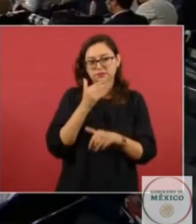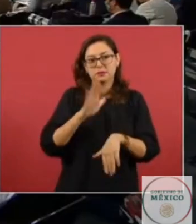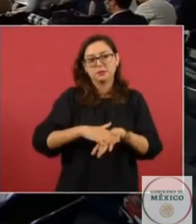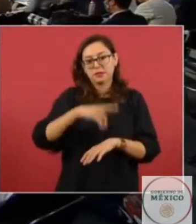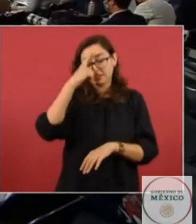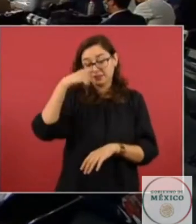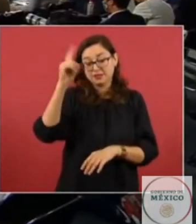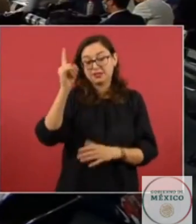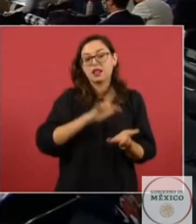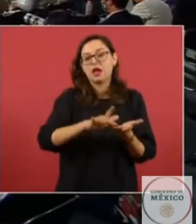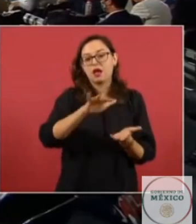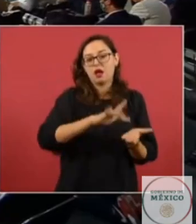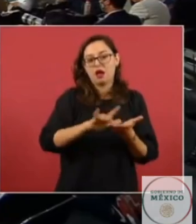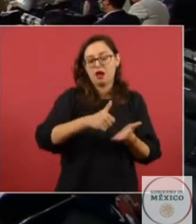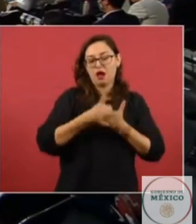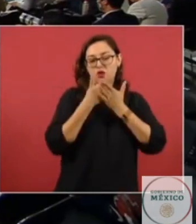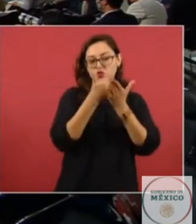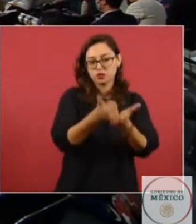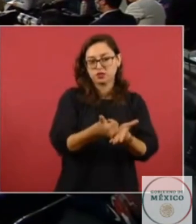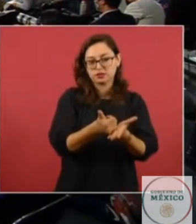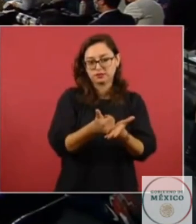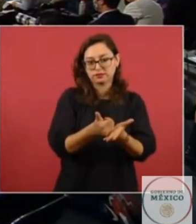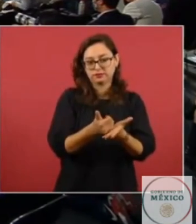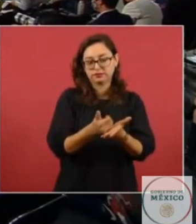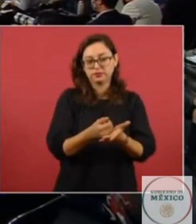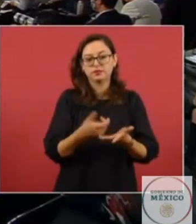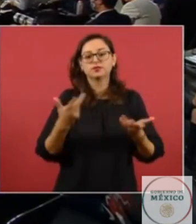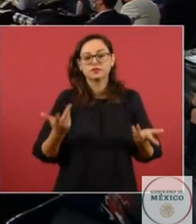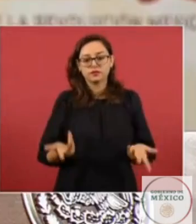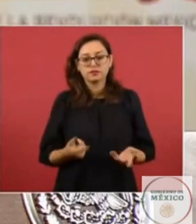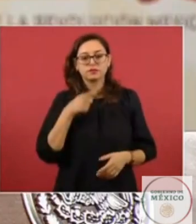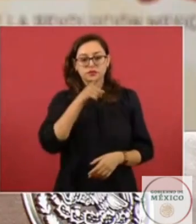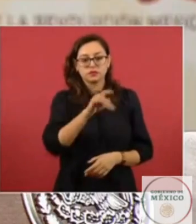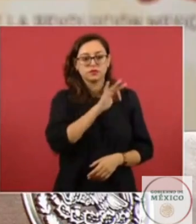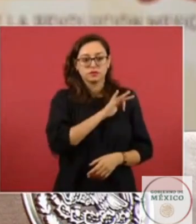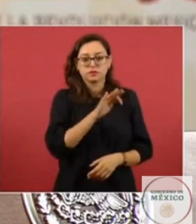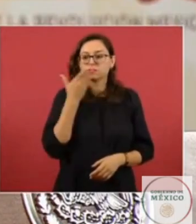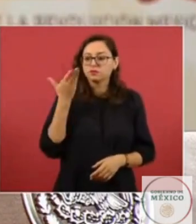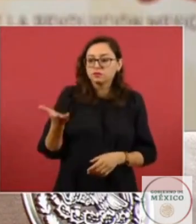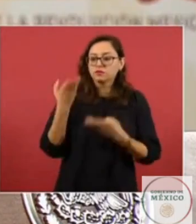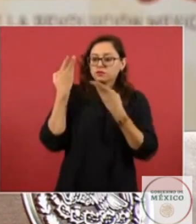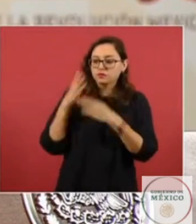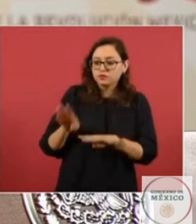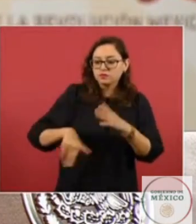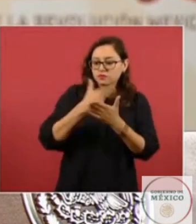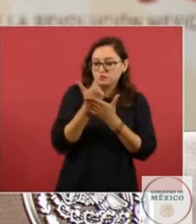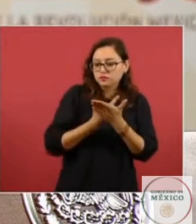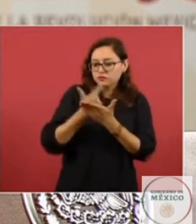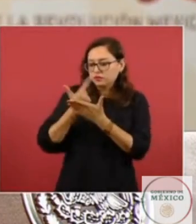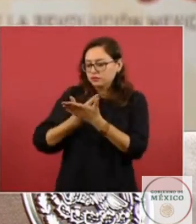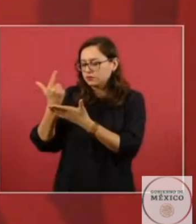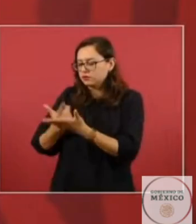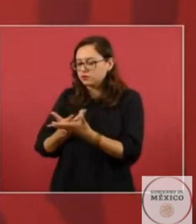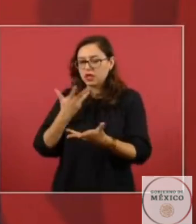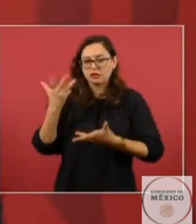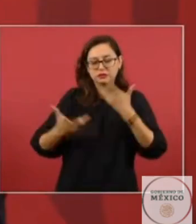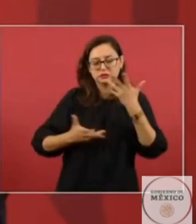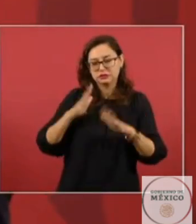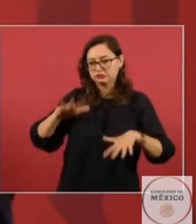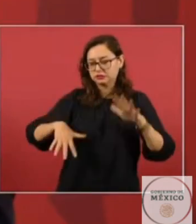consideración cuáles son las cosas más importantes, ¿no? Se mide la situación de riesgo de cada uno de